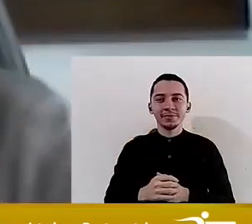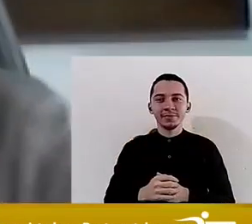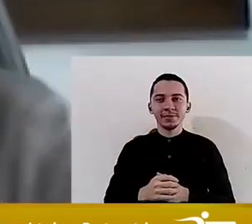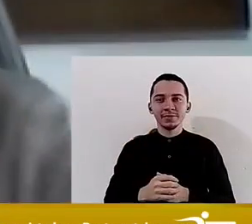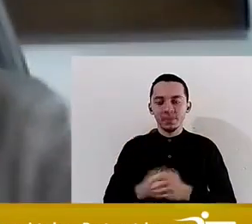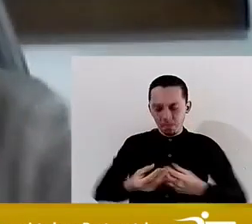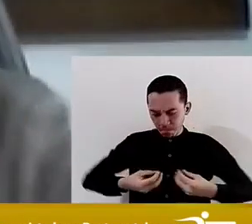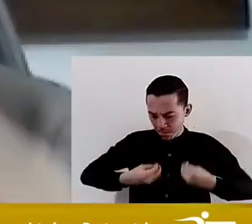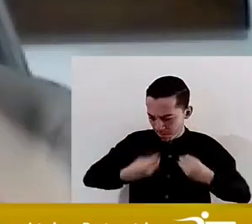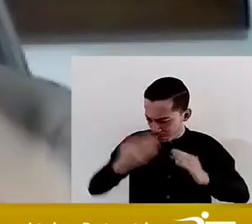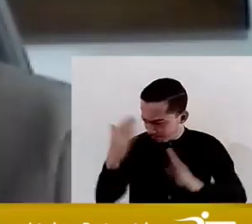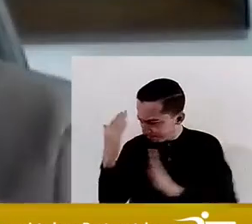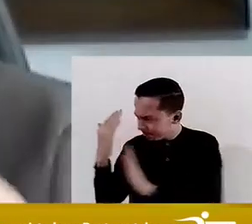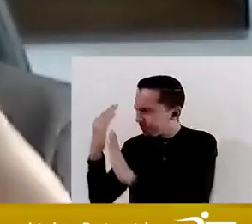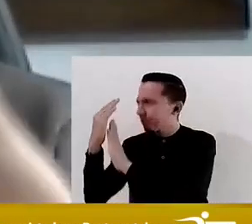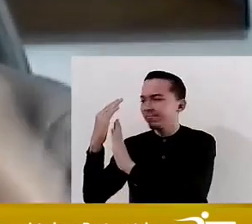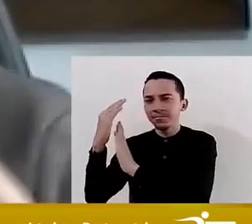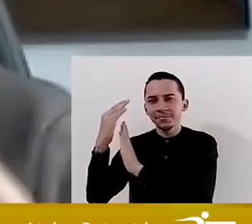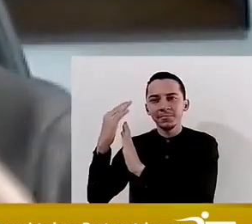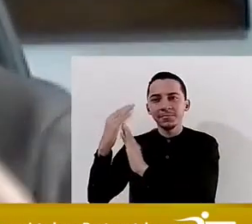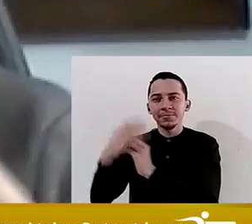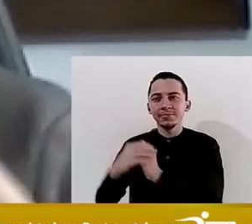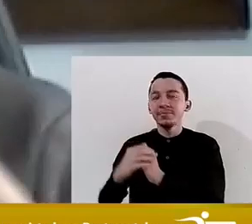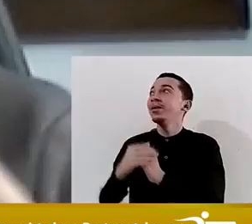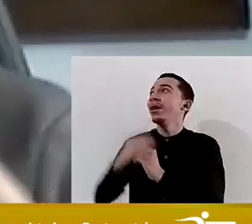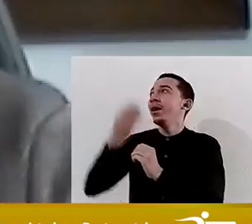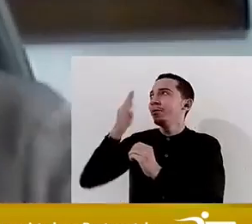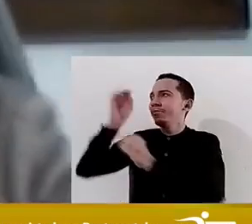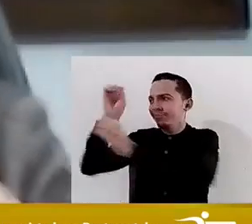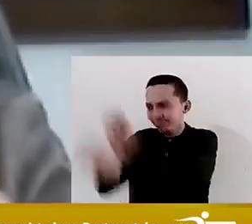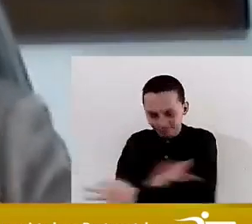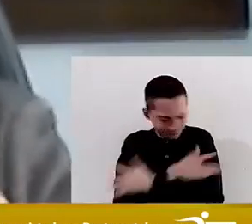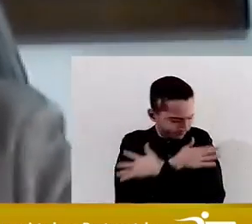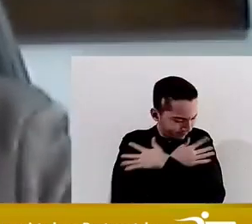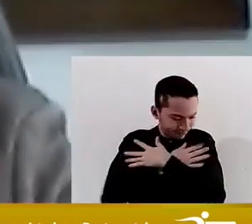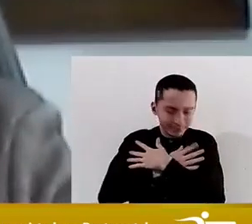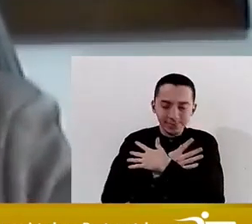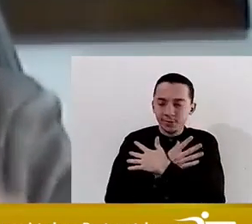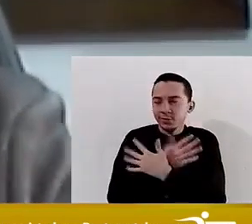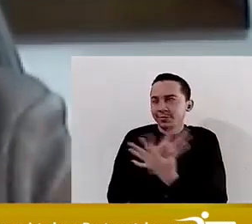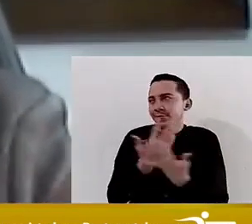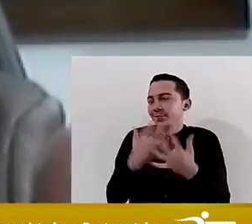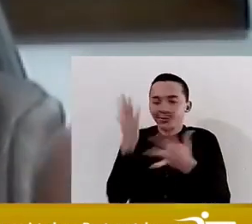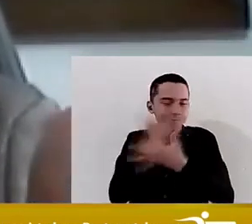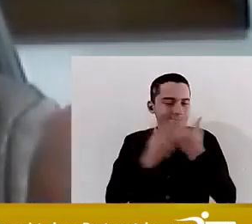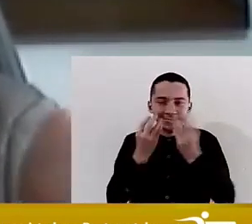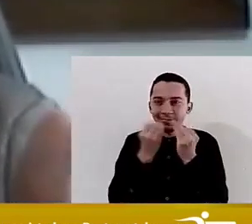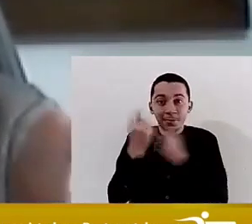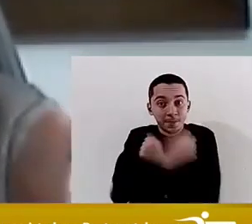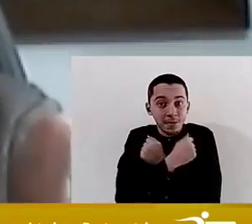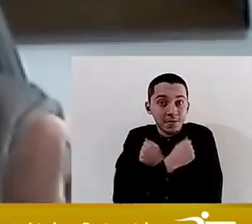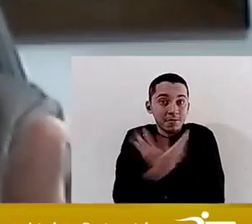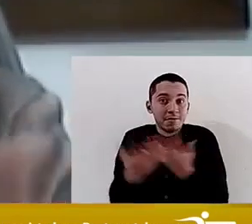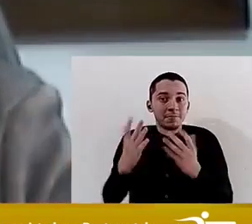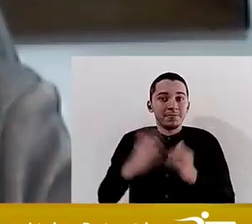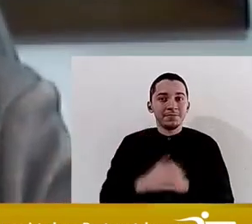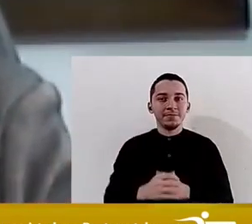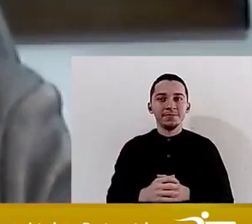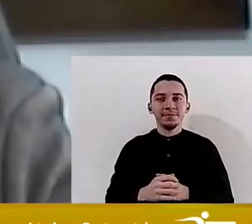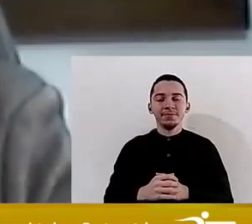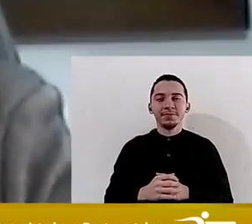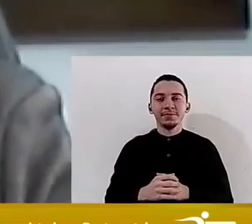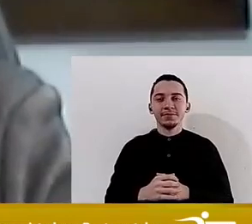Dios. Sentir la presencia de Dios es algo que yo amo, que tú amas. El